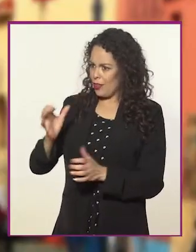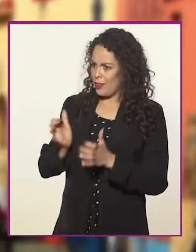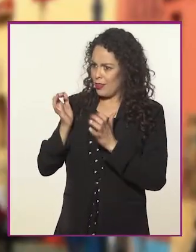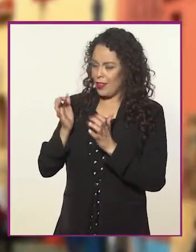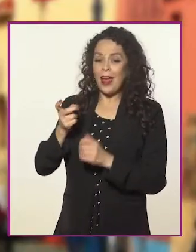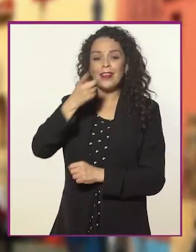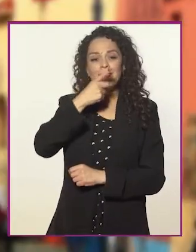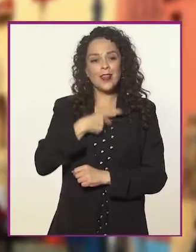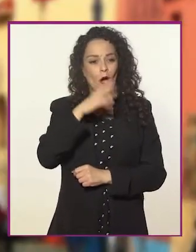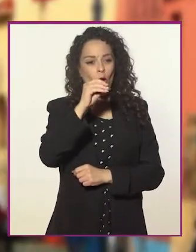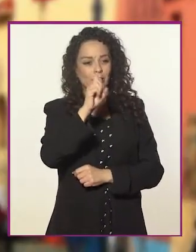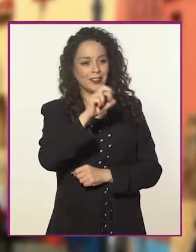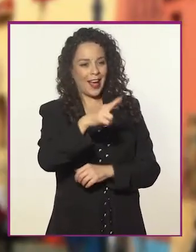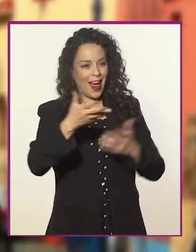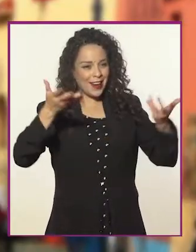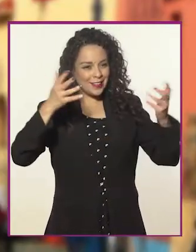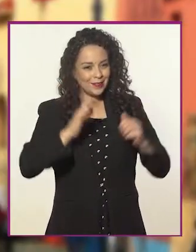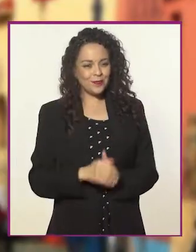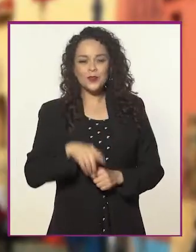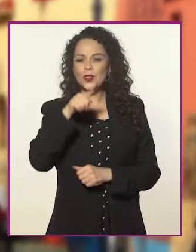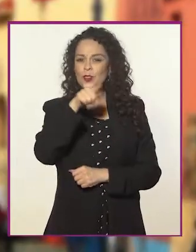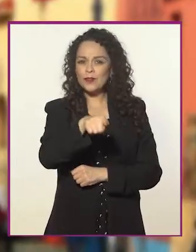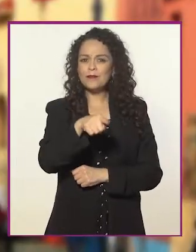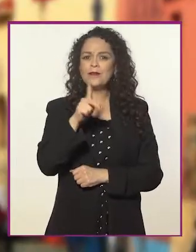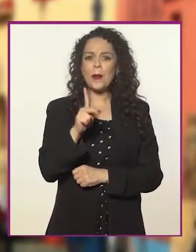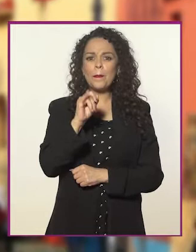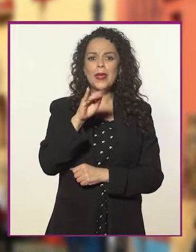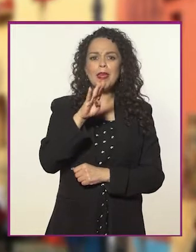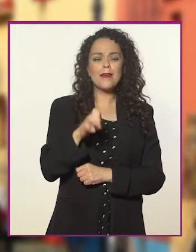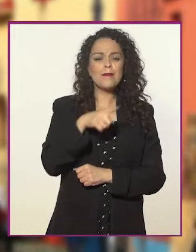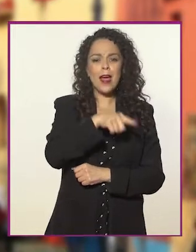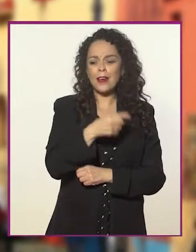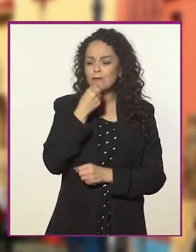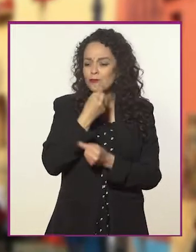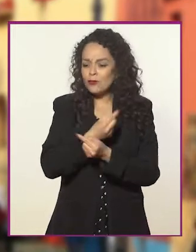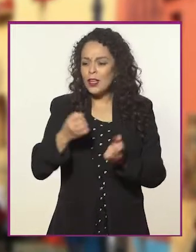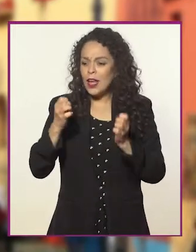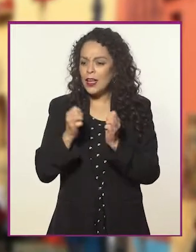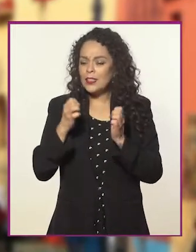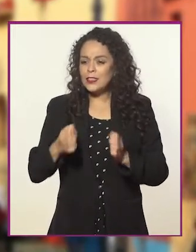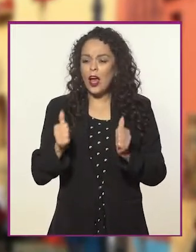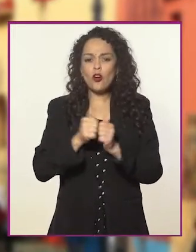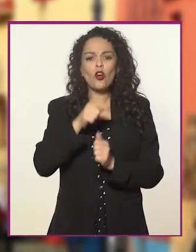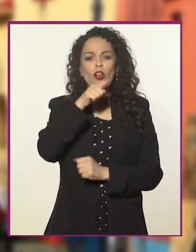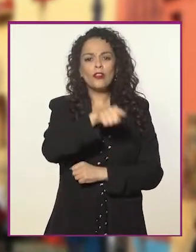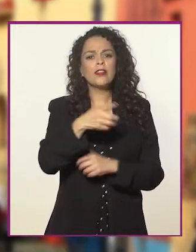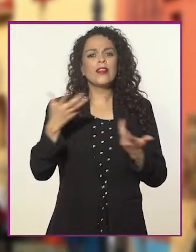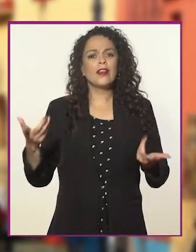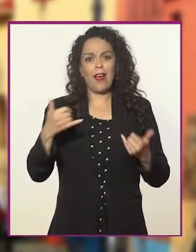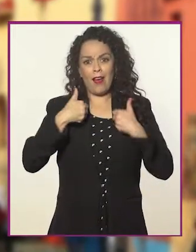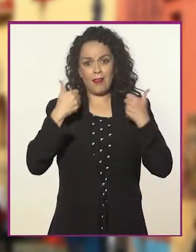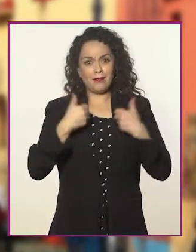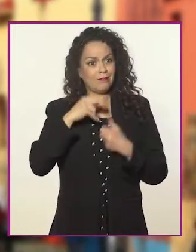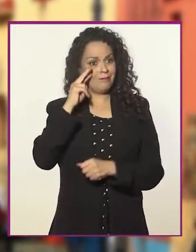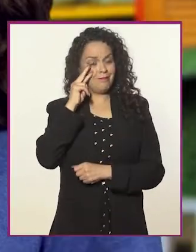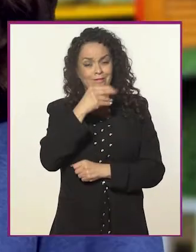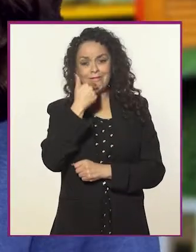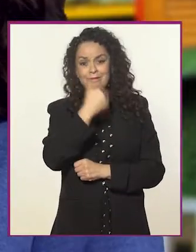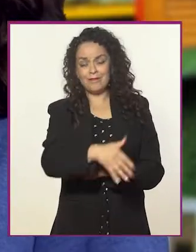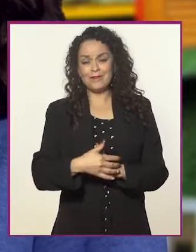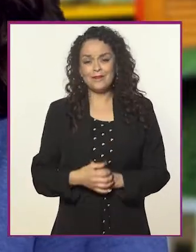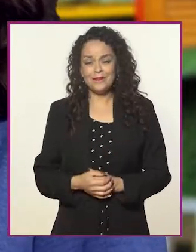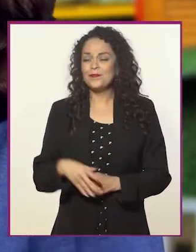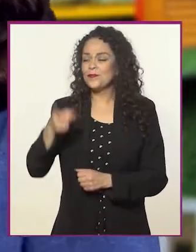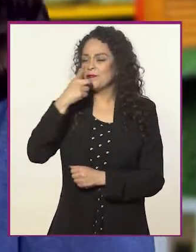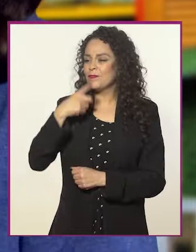Llámame Oscar. Che, ¿y quién era el pibe tan simpático que estaba contigo? El chabón se ve repiola. ¿Nos